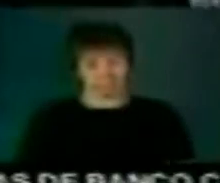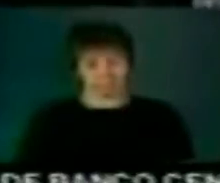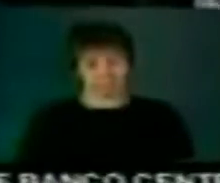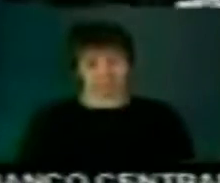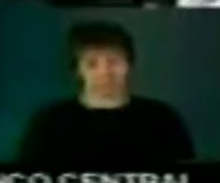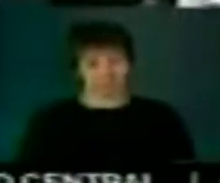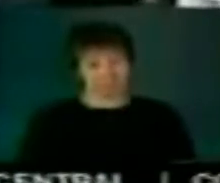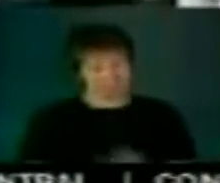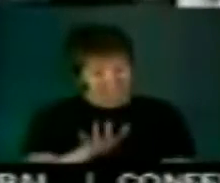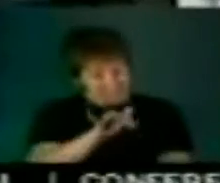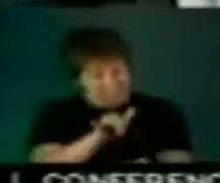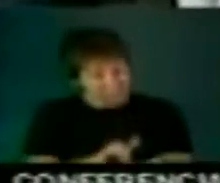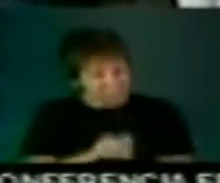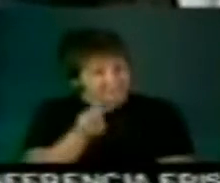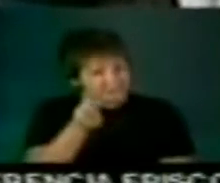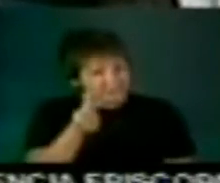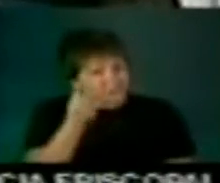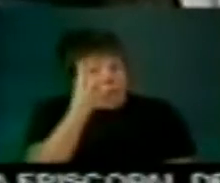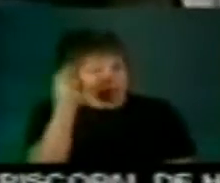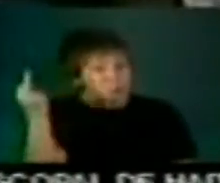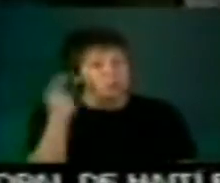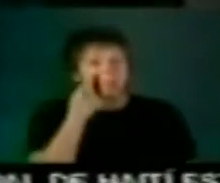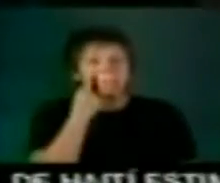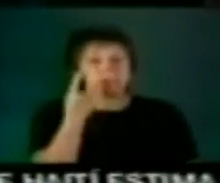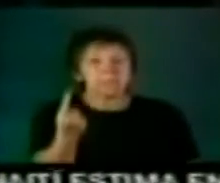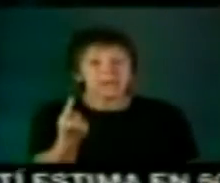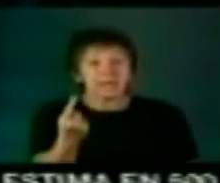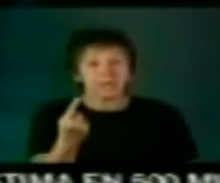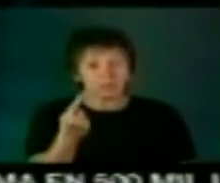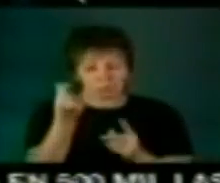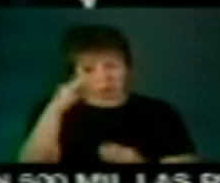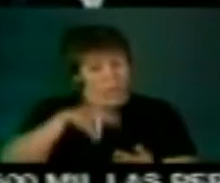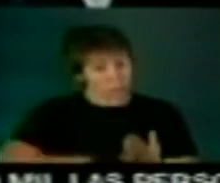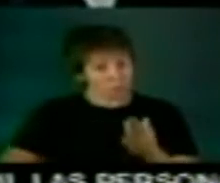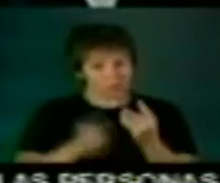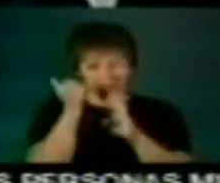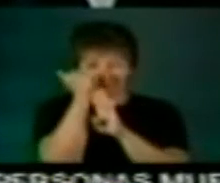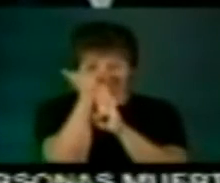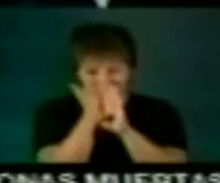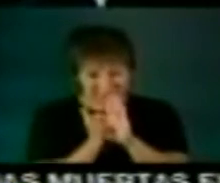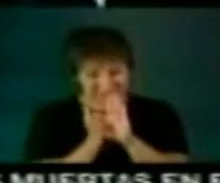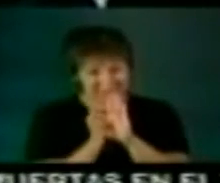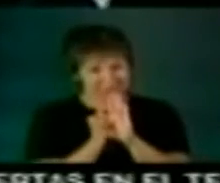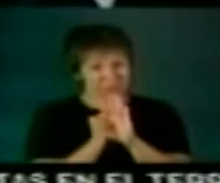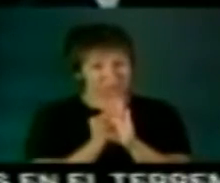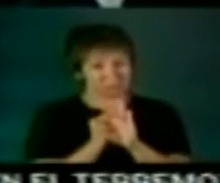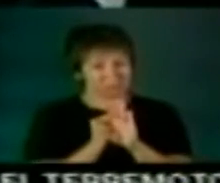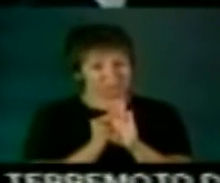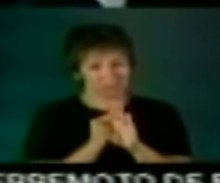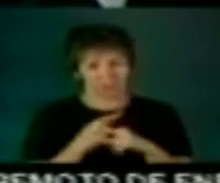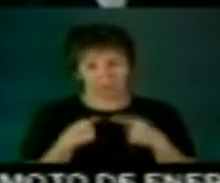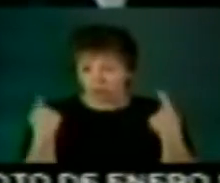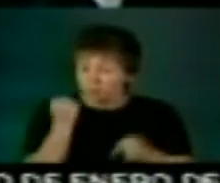Se estima que otras 200.000 sufrieron rebajas en sus salarios y todos